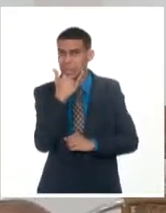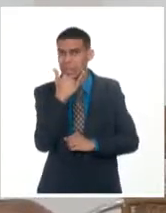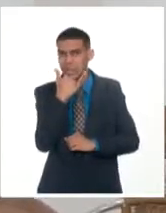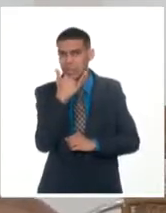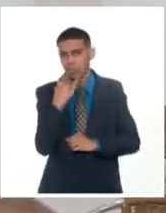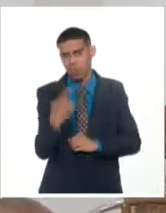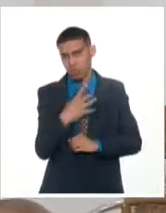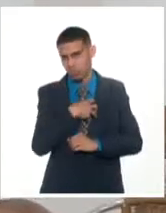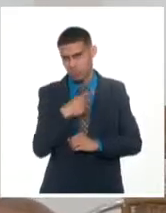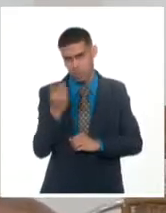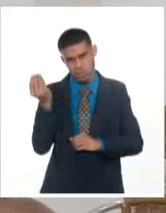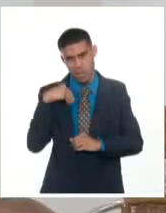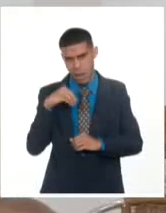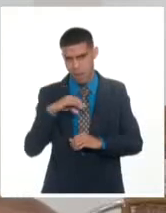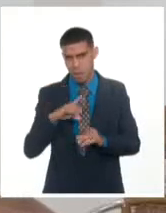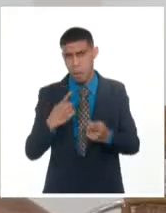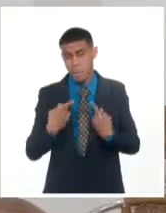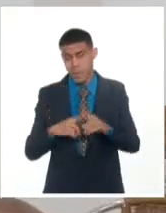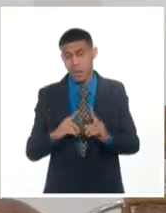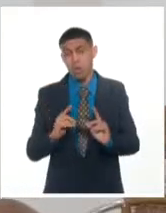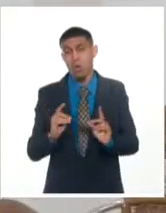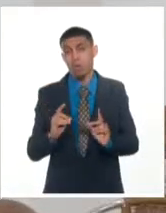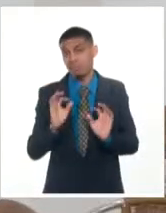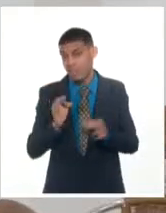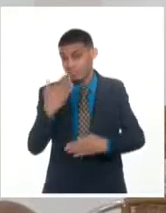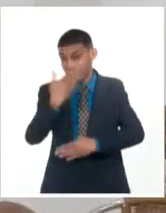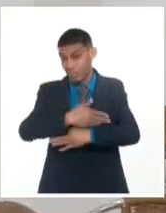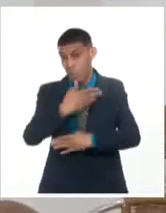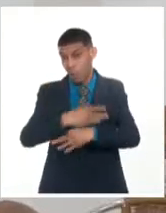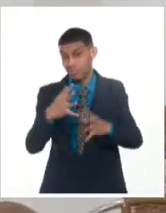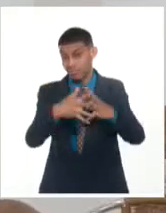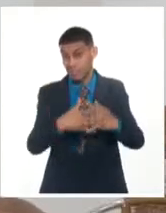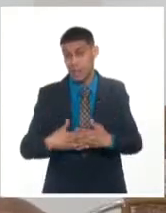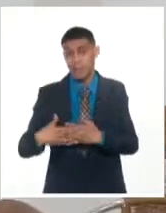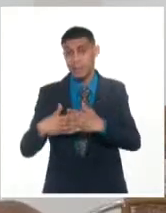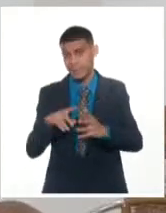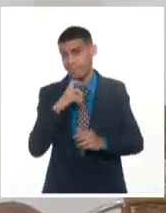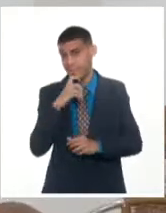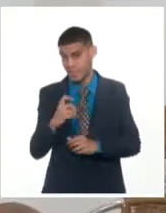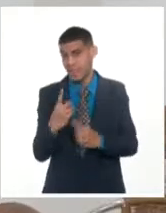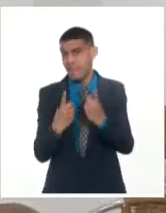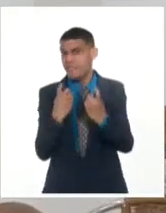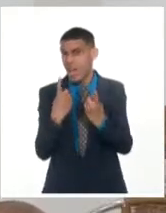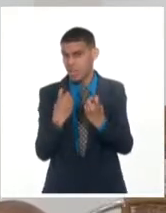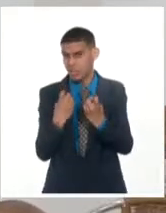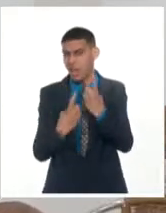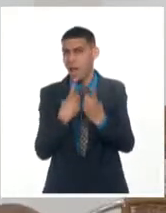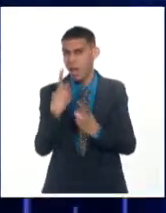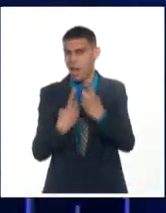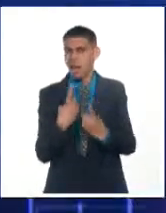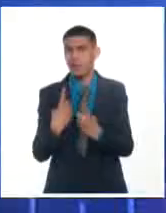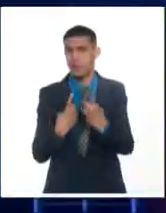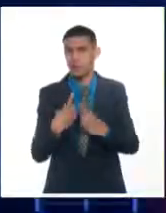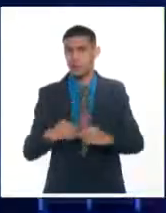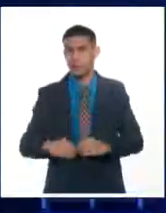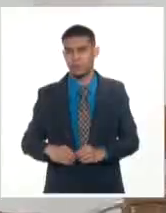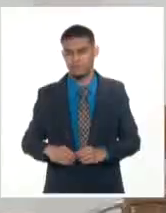¿no? Pero realmente han ido pasando compañeros y han dejado también su